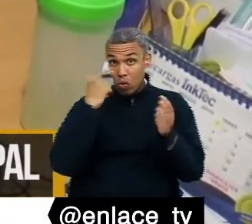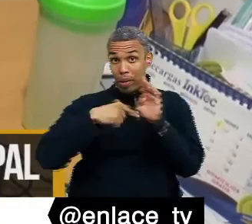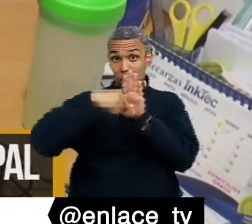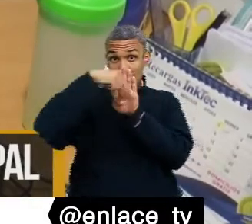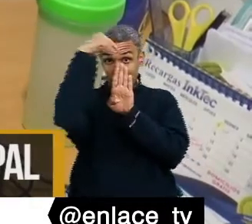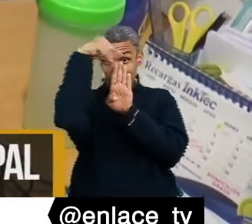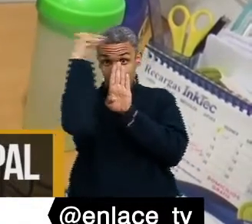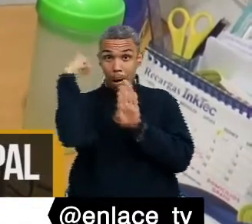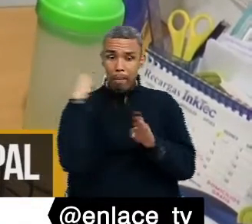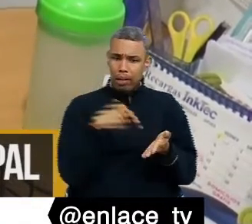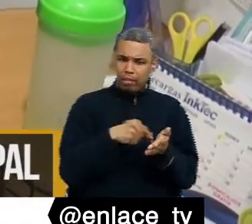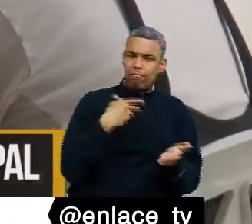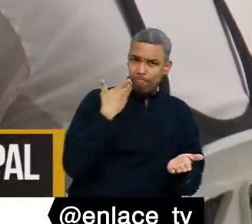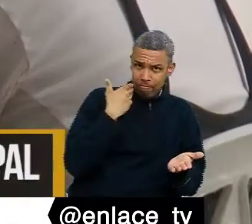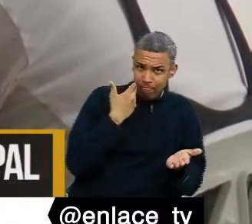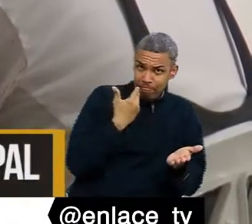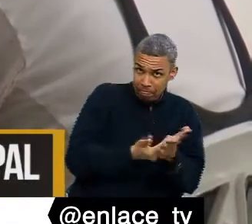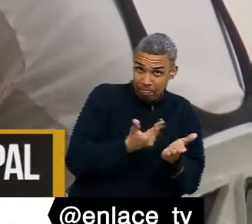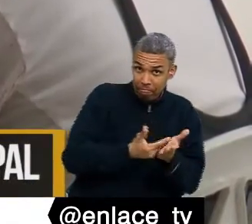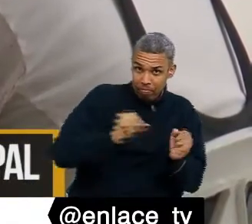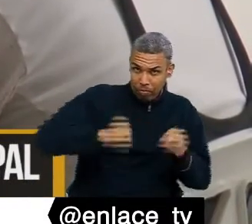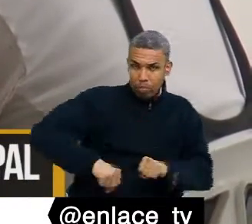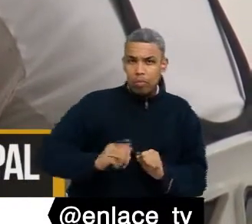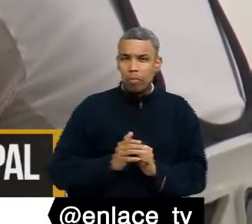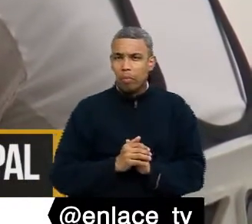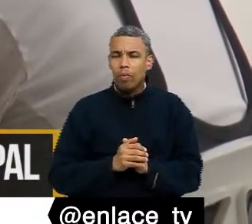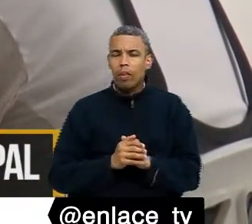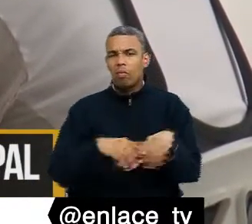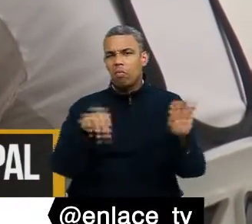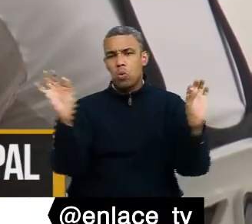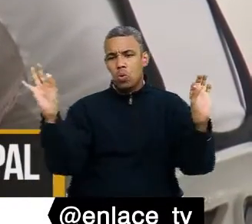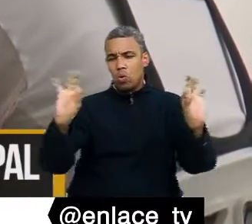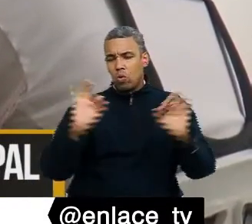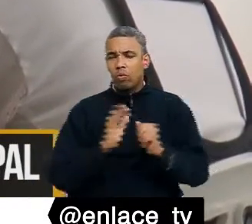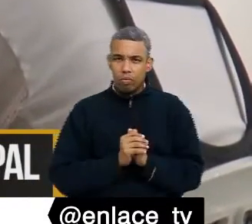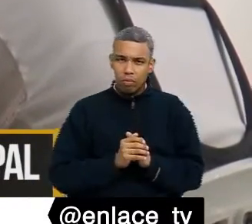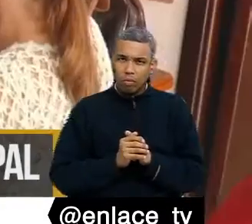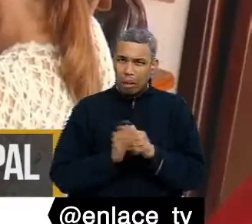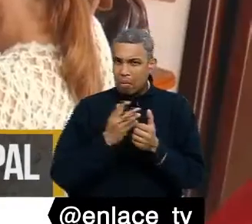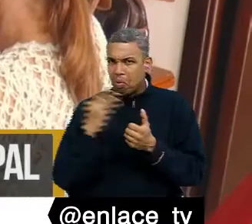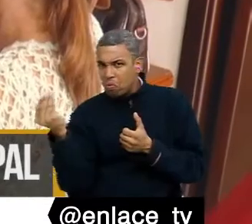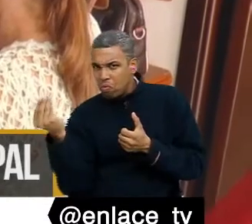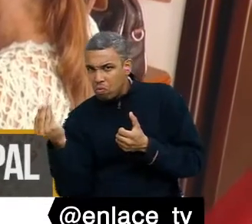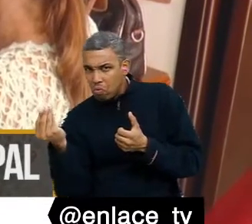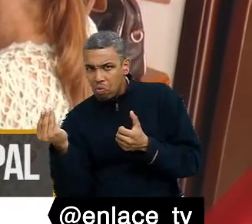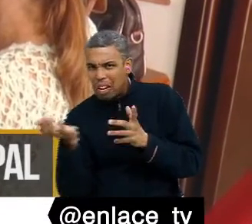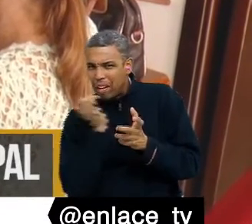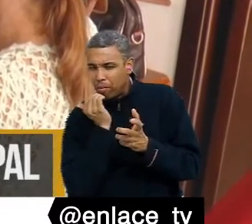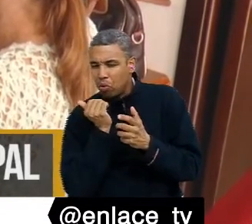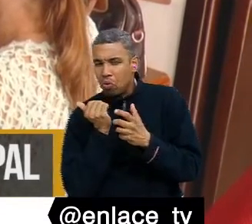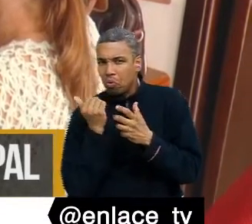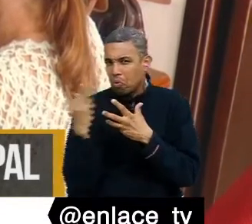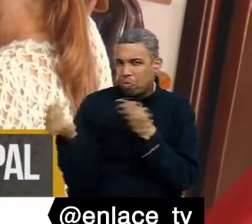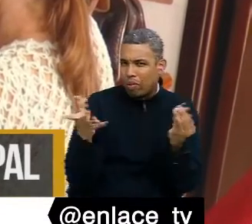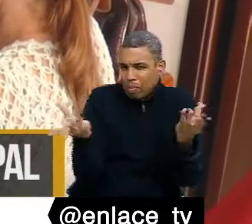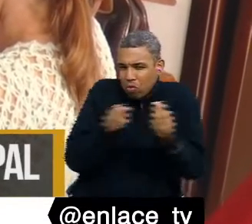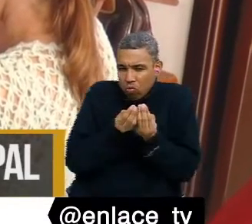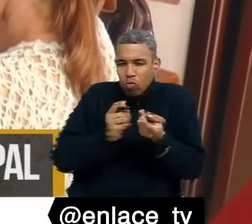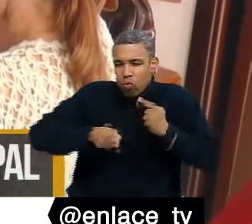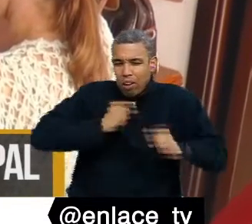ninguna oficialidad comercial ni de tipo empresarial, un parche de amigos, un grupo de amigos. Esa es